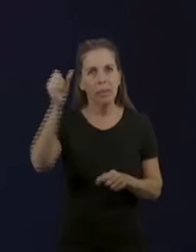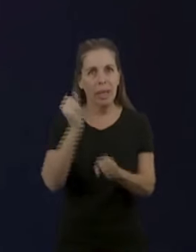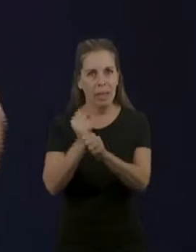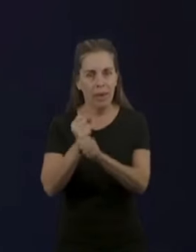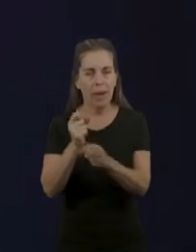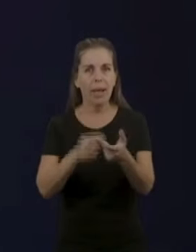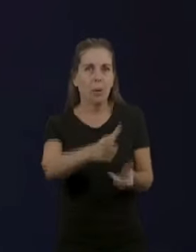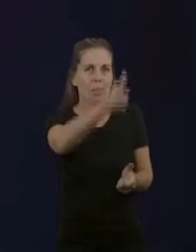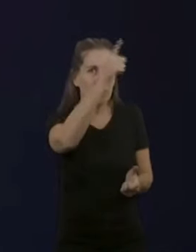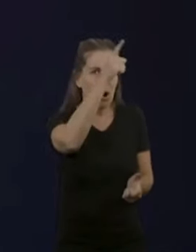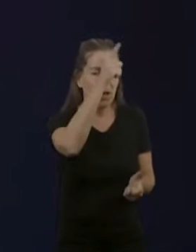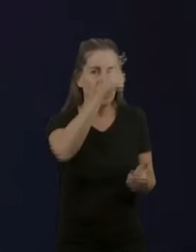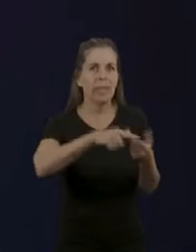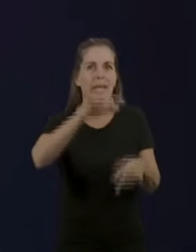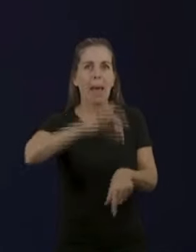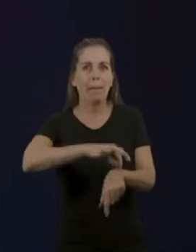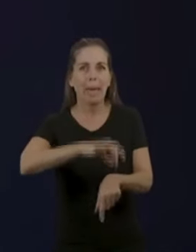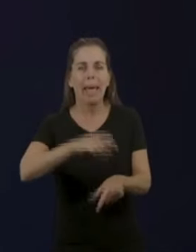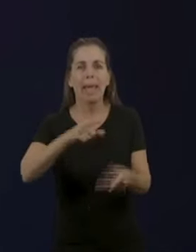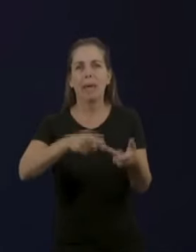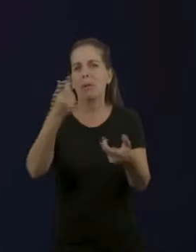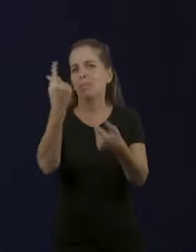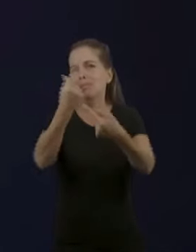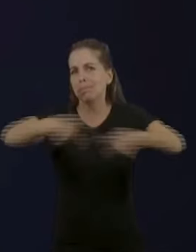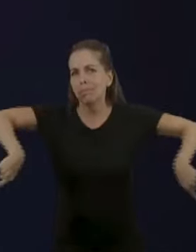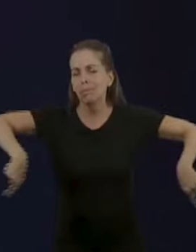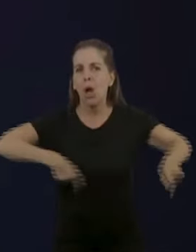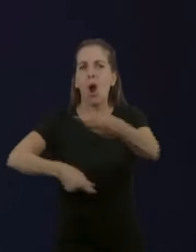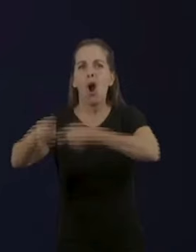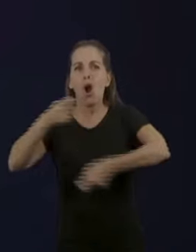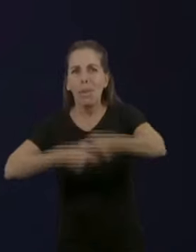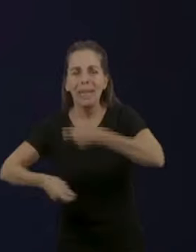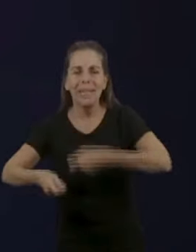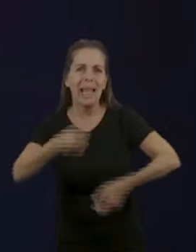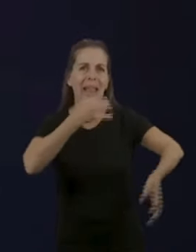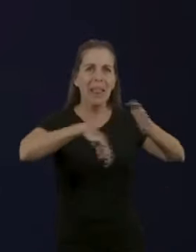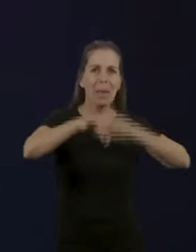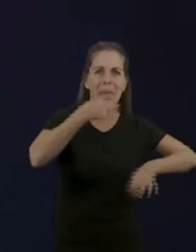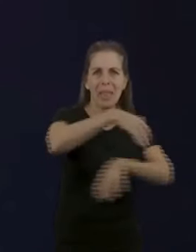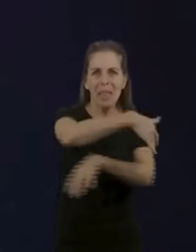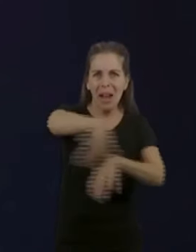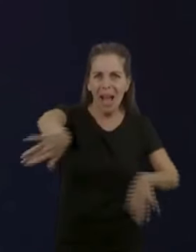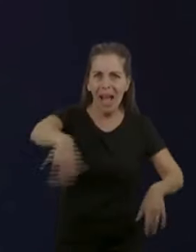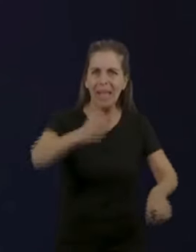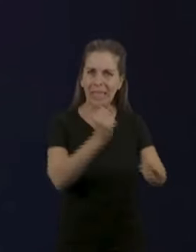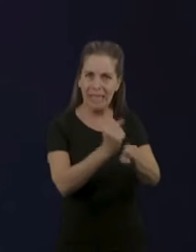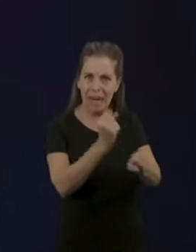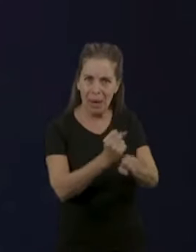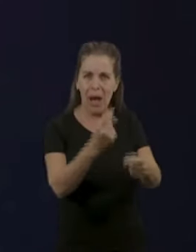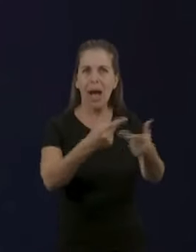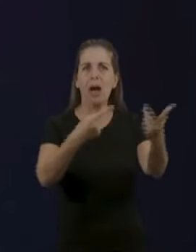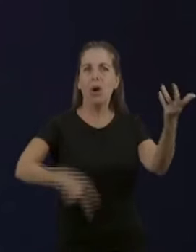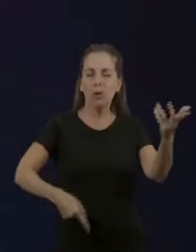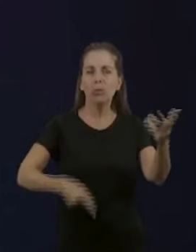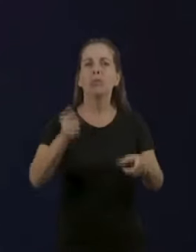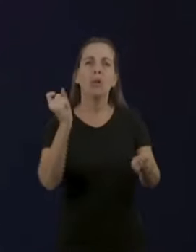policías los médicos los trabajadores Rurales los comerciantes vendedores ambulantes los trabajadores